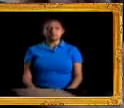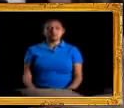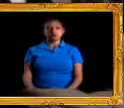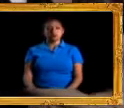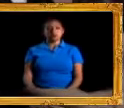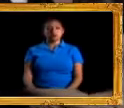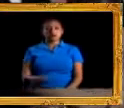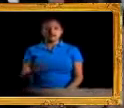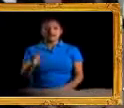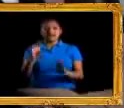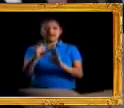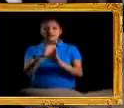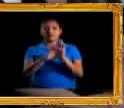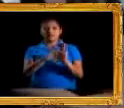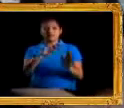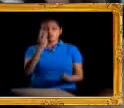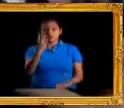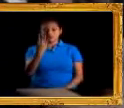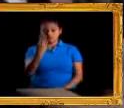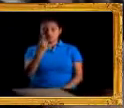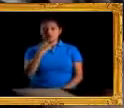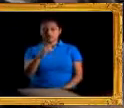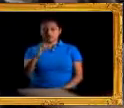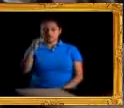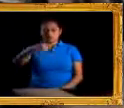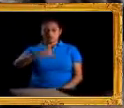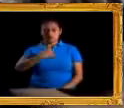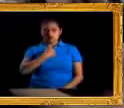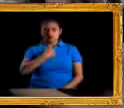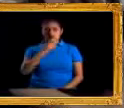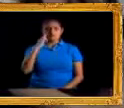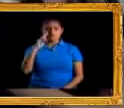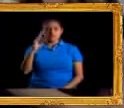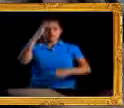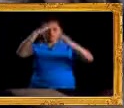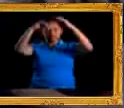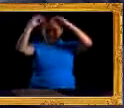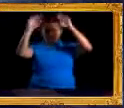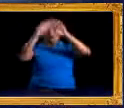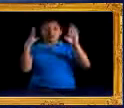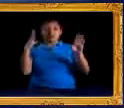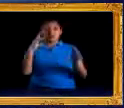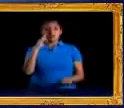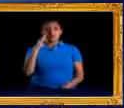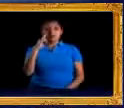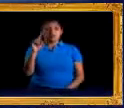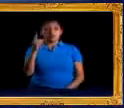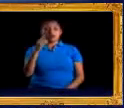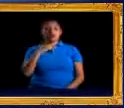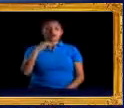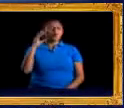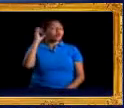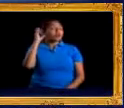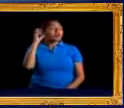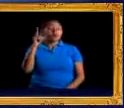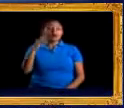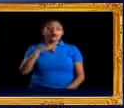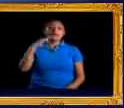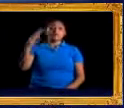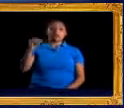En el capítulo 4 dice Juan: vi el cielo abierto y una voz que me dijo: sube